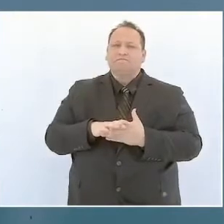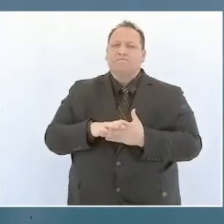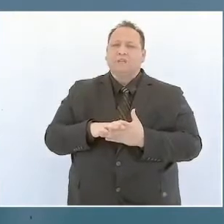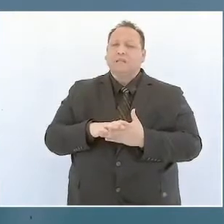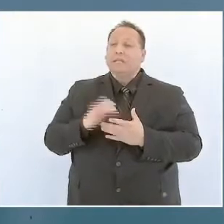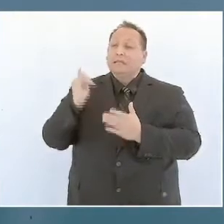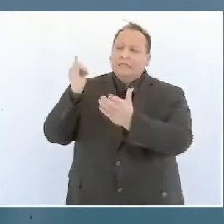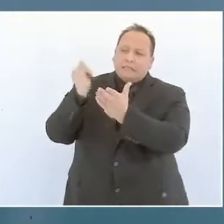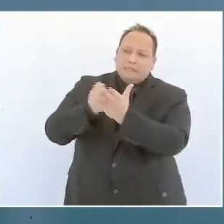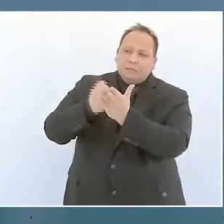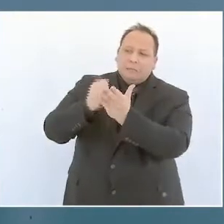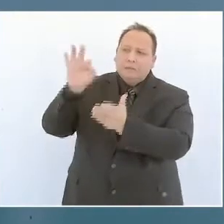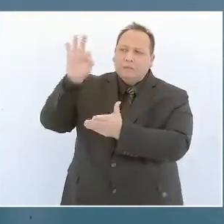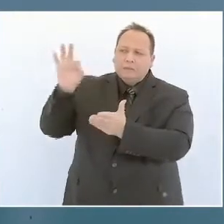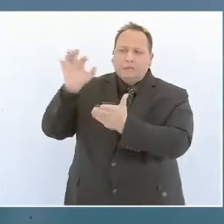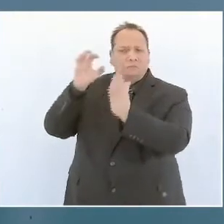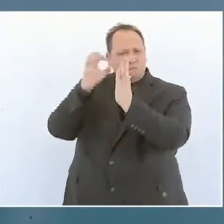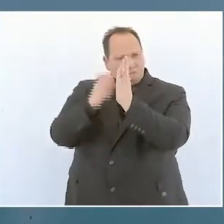en el pago de impuestos.